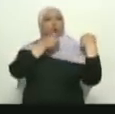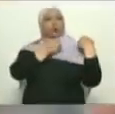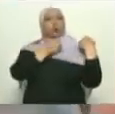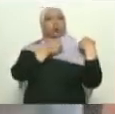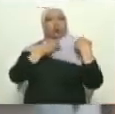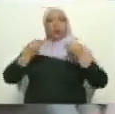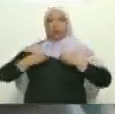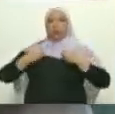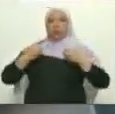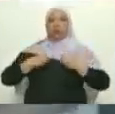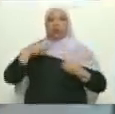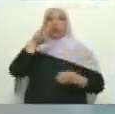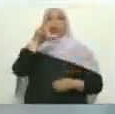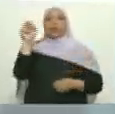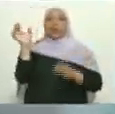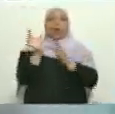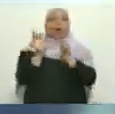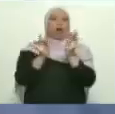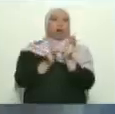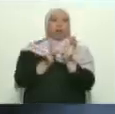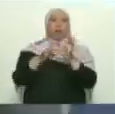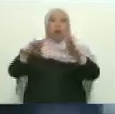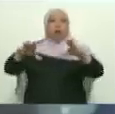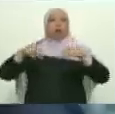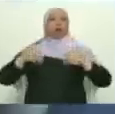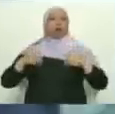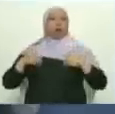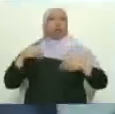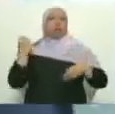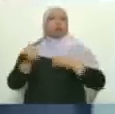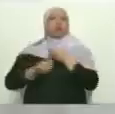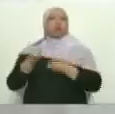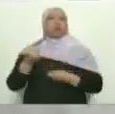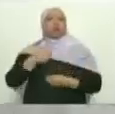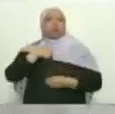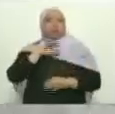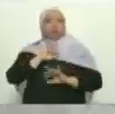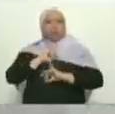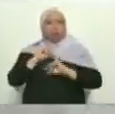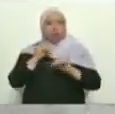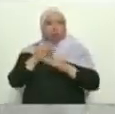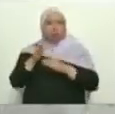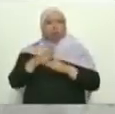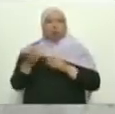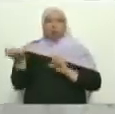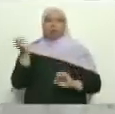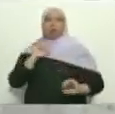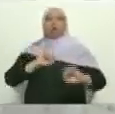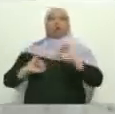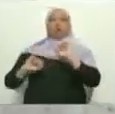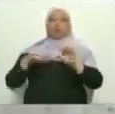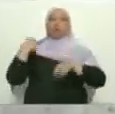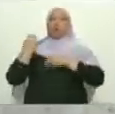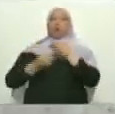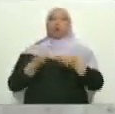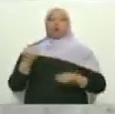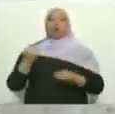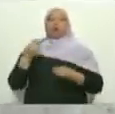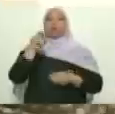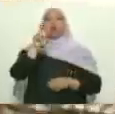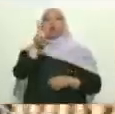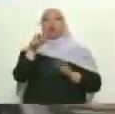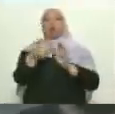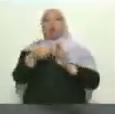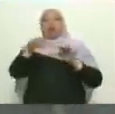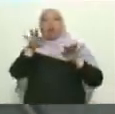me tocó el 30 de abril, como lo he dicho anteriormente. Yo asumo lo que nosotros hicimos. Yo asumo con frontalidad lo que hicimos en el 2014 con la